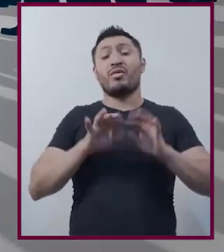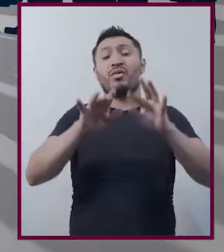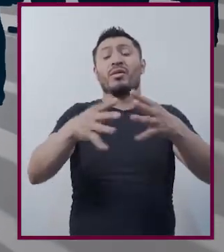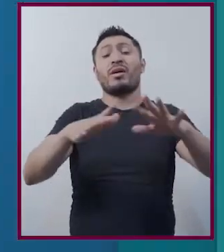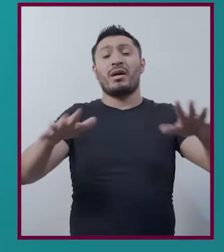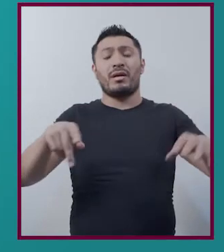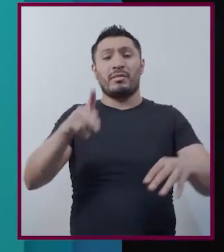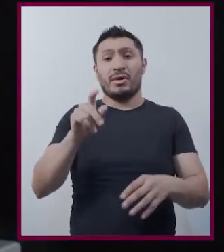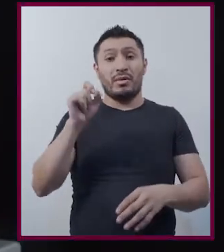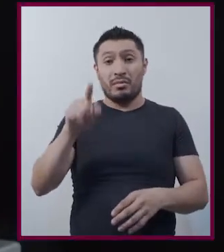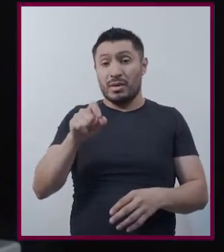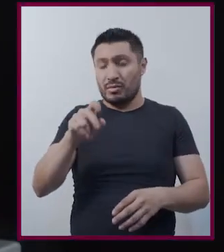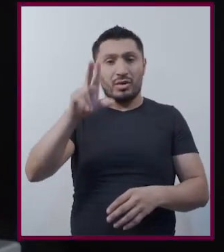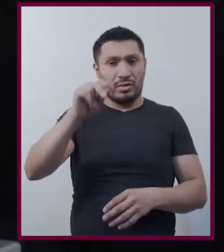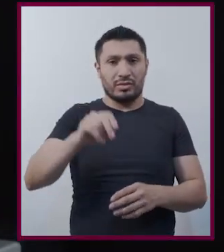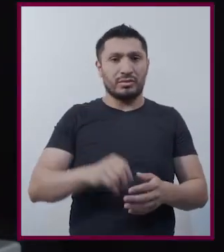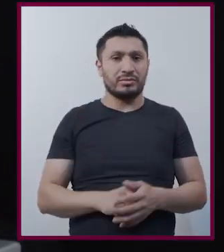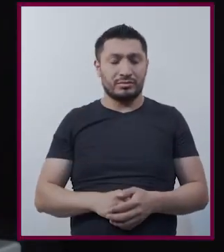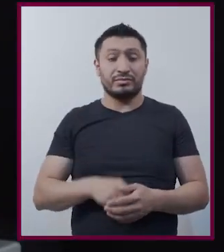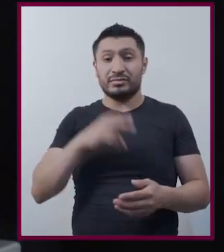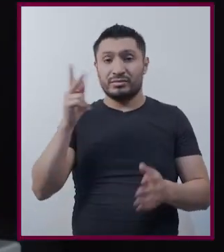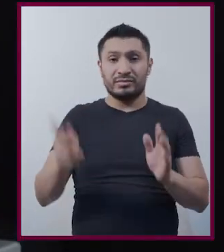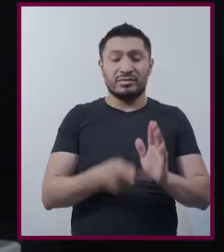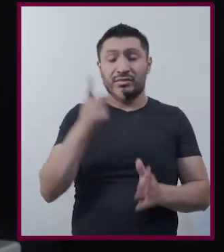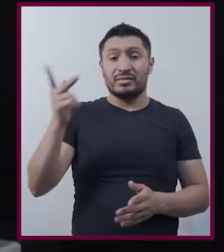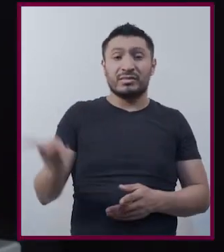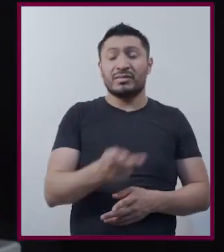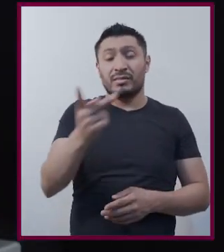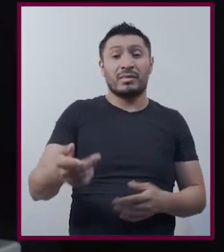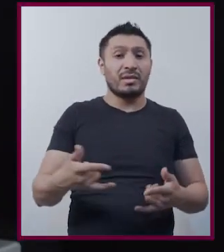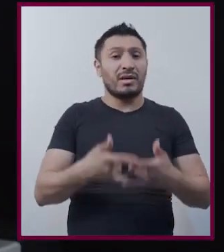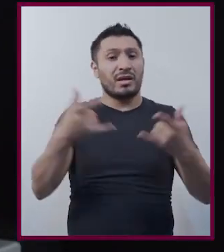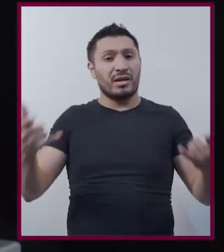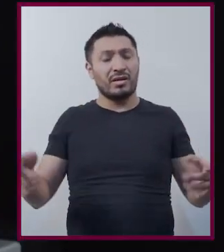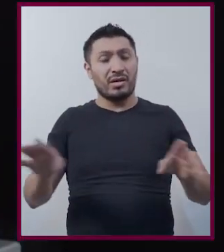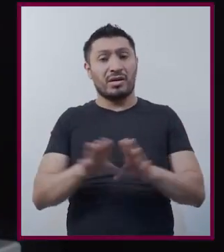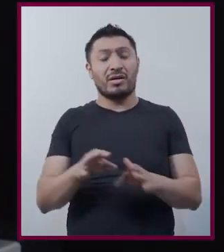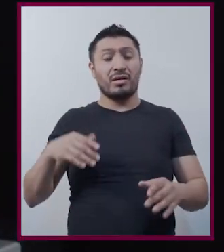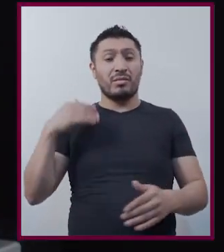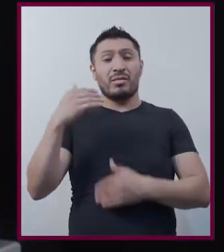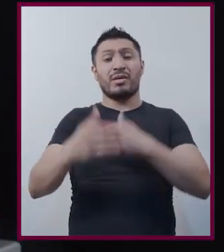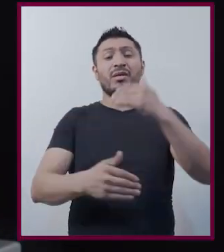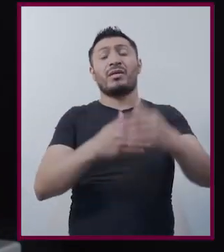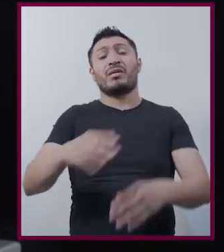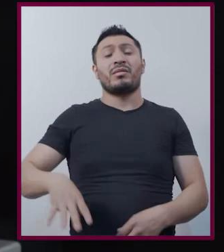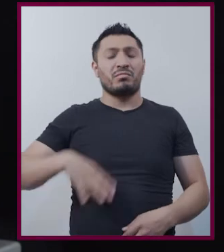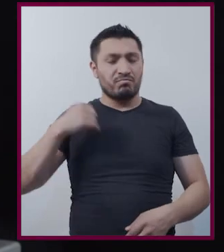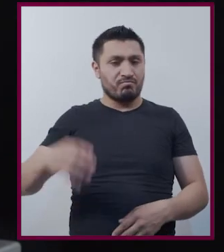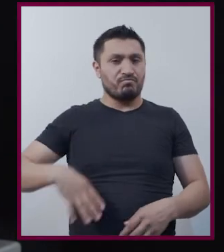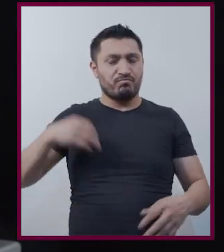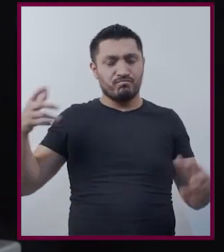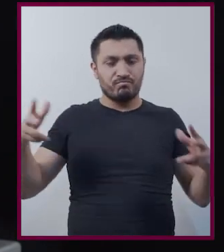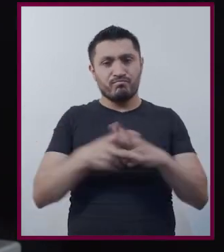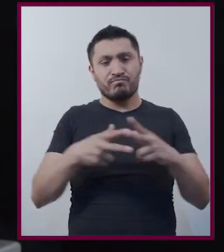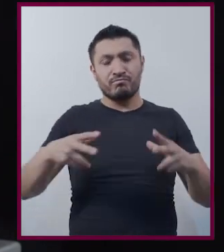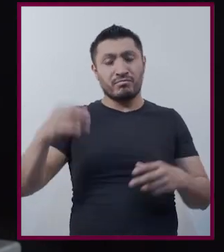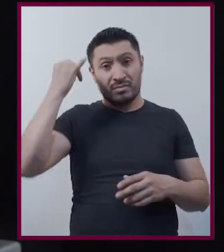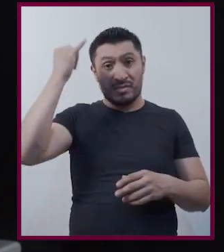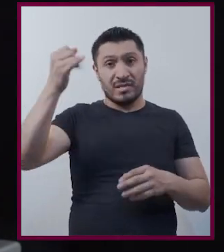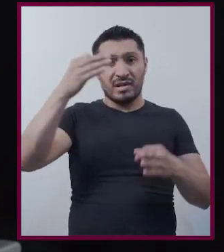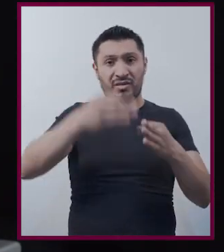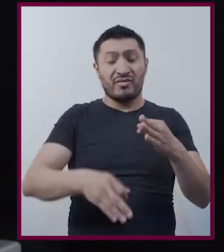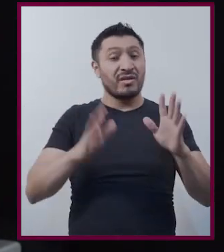al mismo. Te lo volvemos a preguntar. ¿Es la historia una sucesión de luchas ideológicas que por fin llega a su